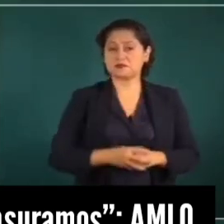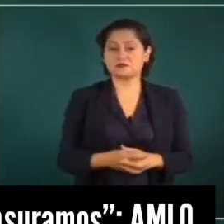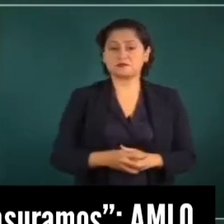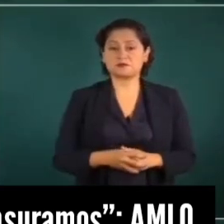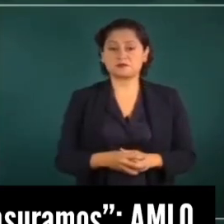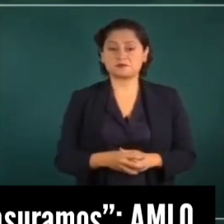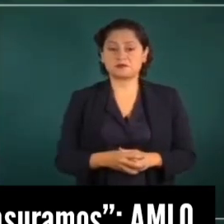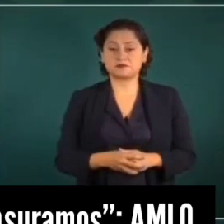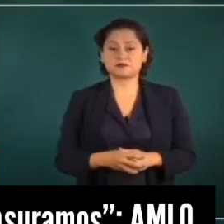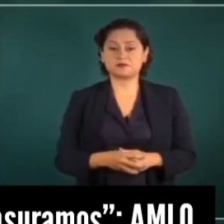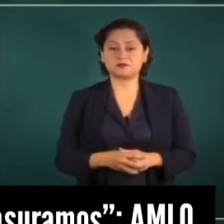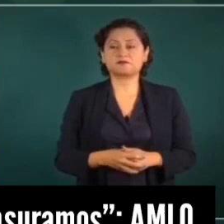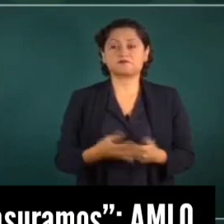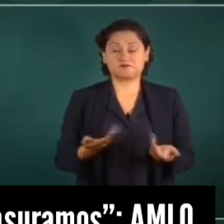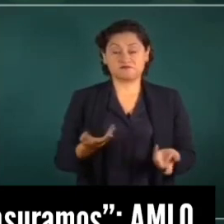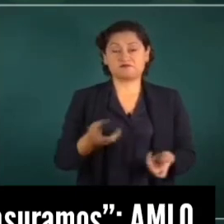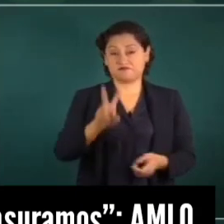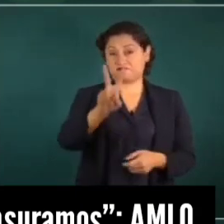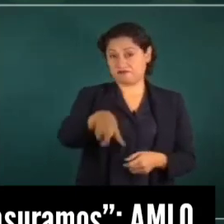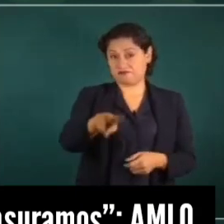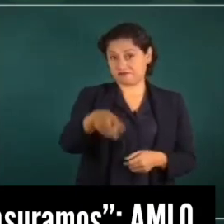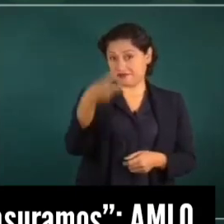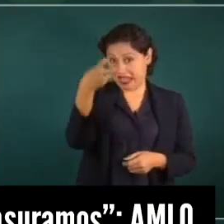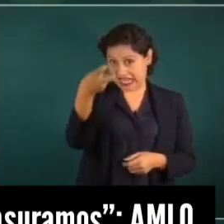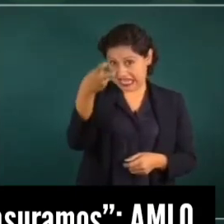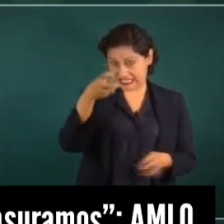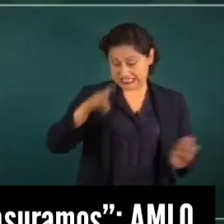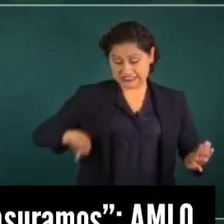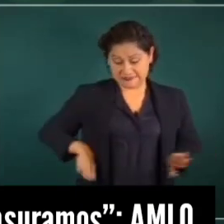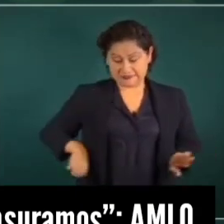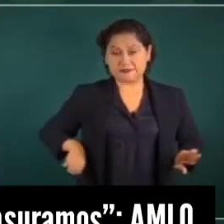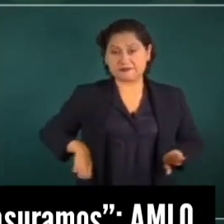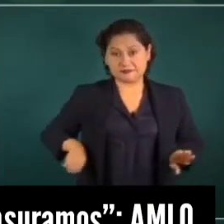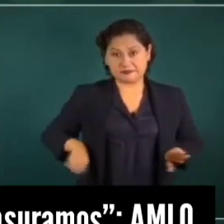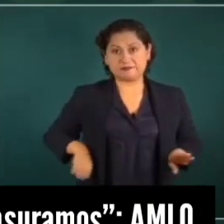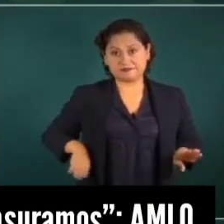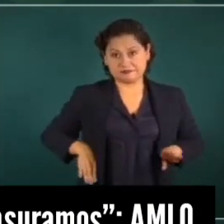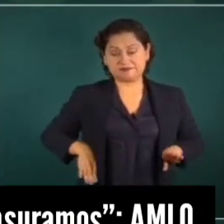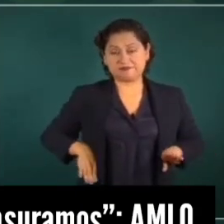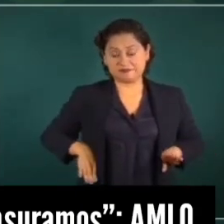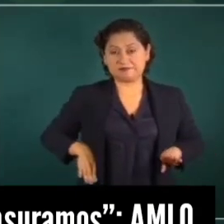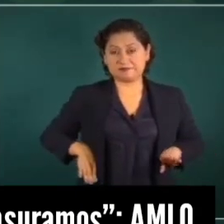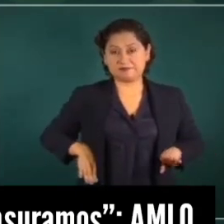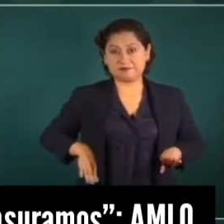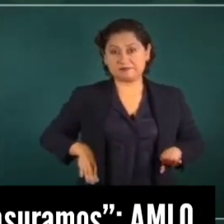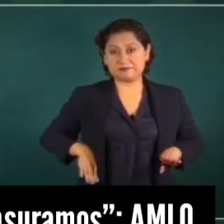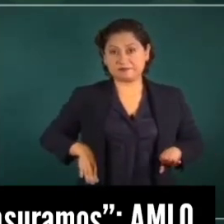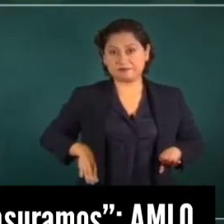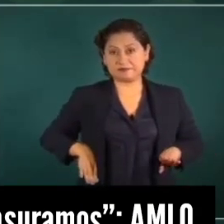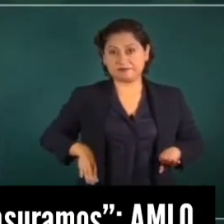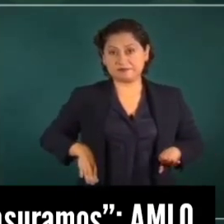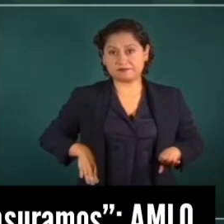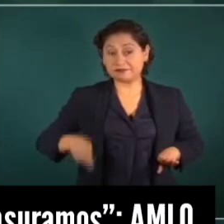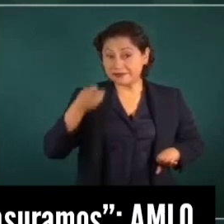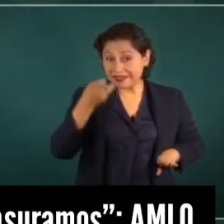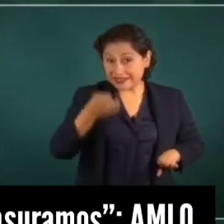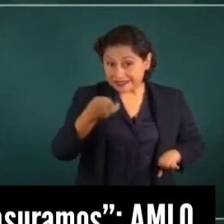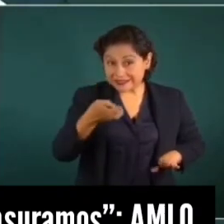porque esa es la característica principal del